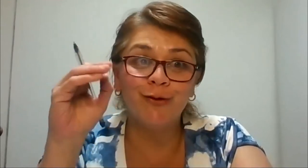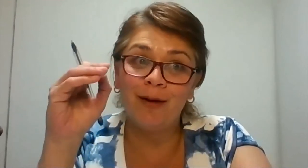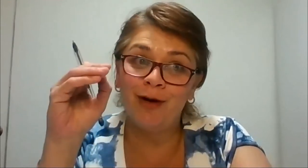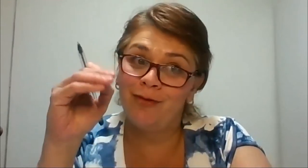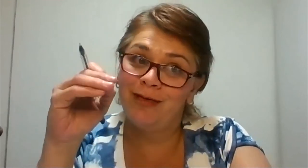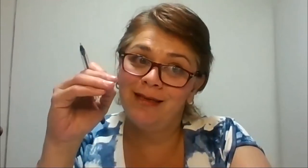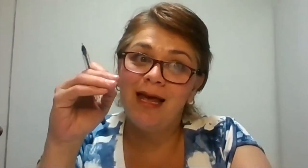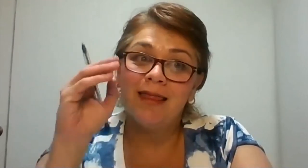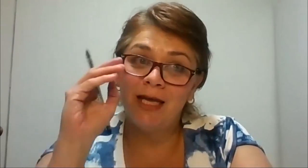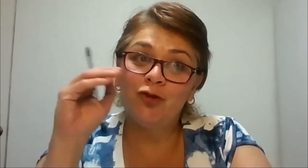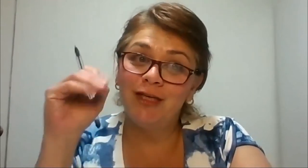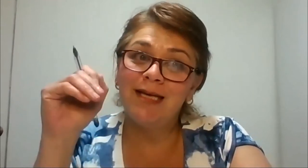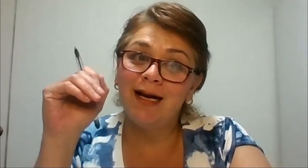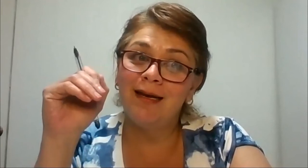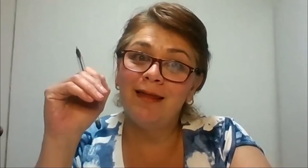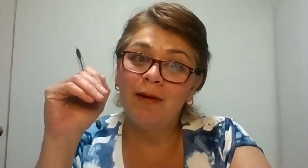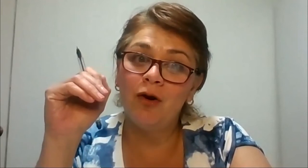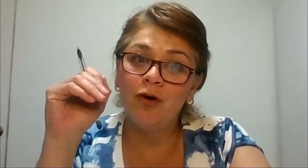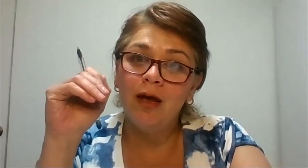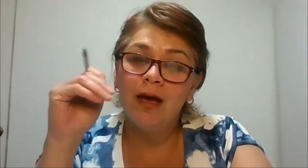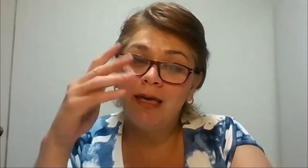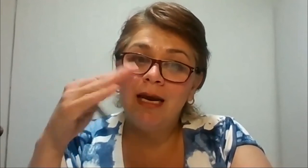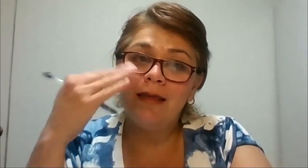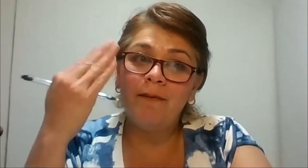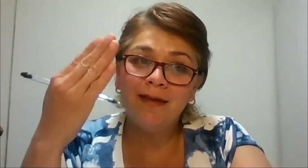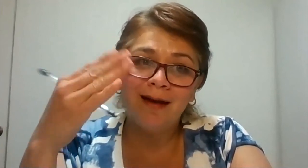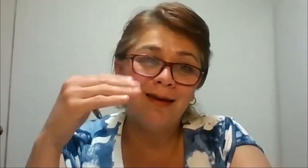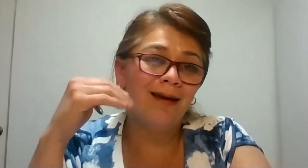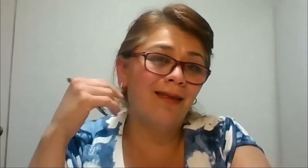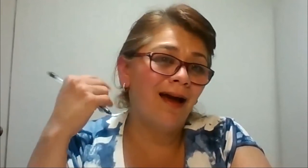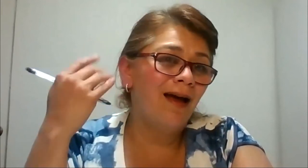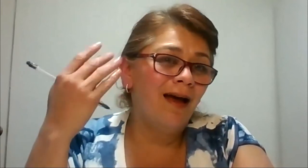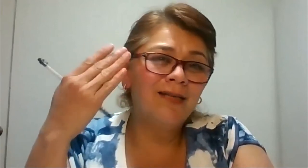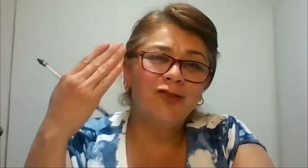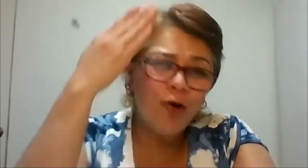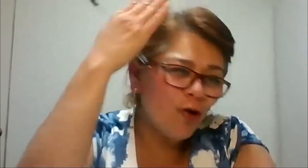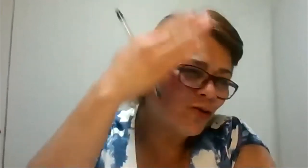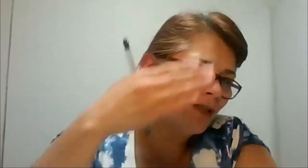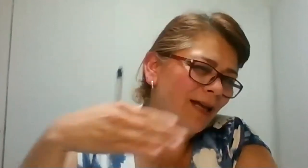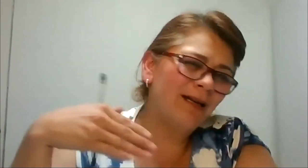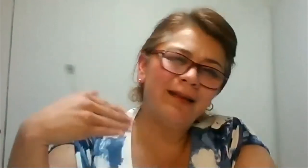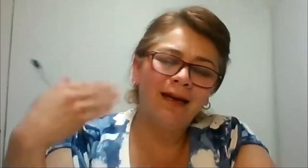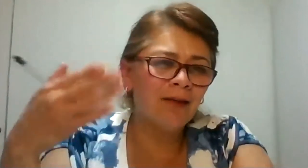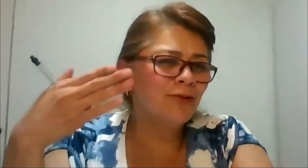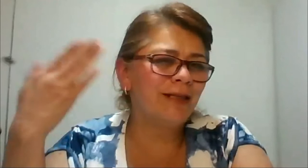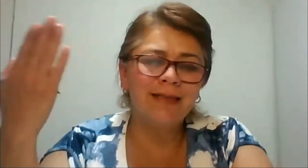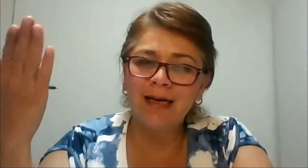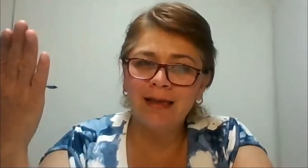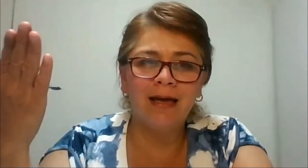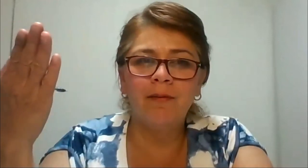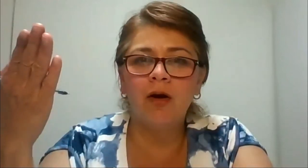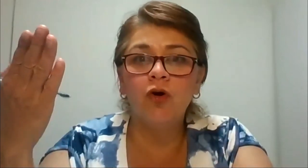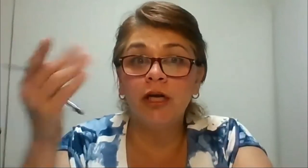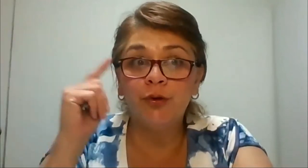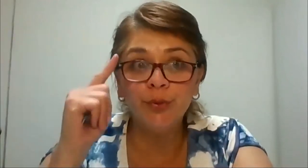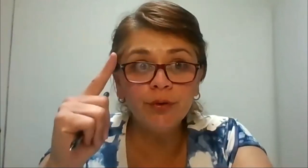sus colaboradores. Dentro de esa cadena de valor, quien le da vida, quien le da, es todos los que están integrados en esa cadena